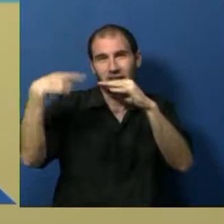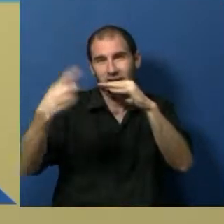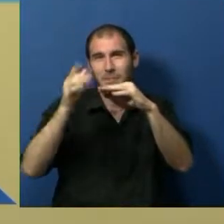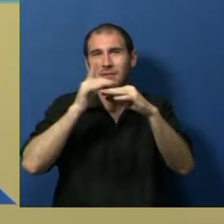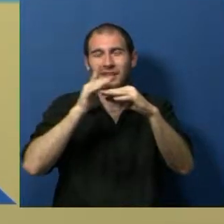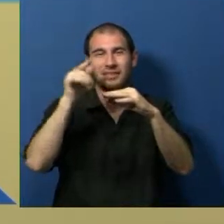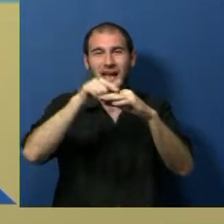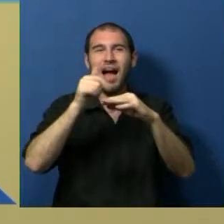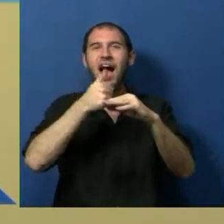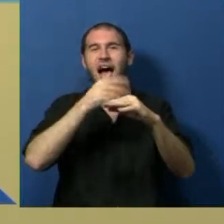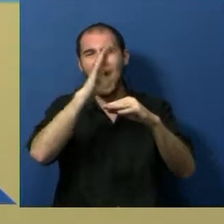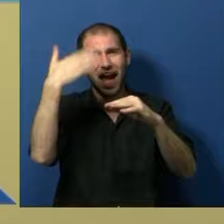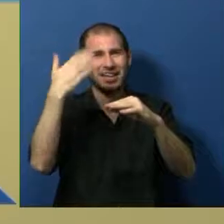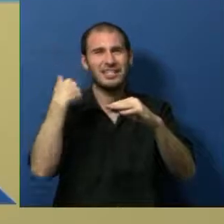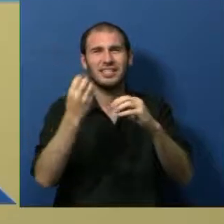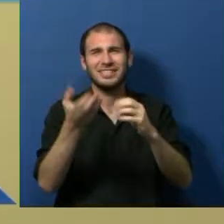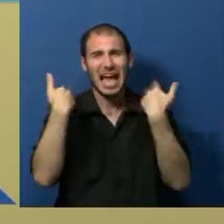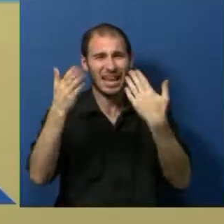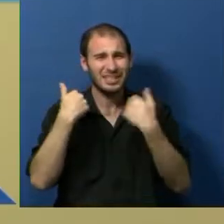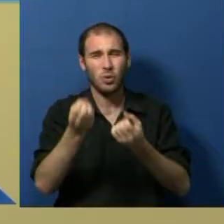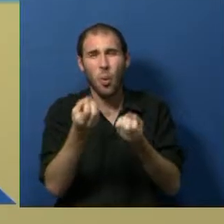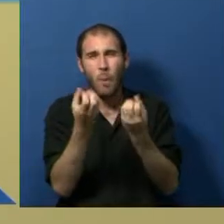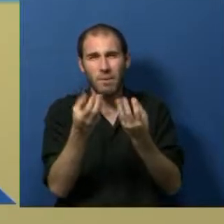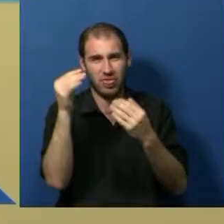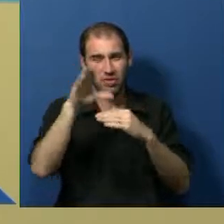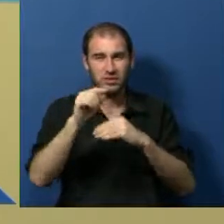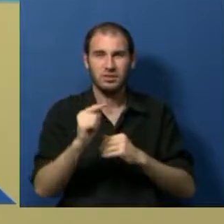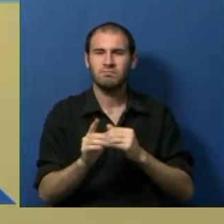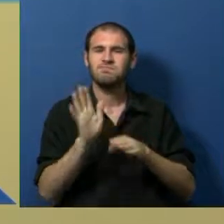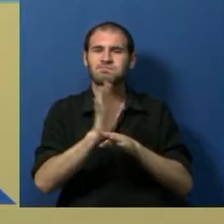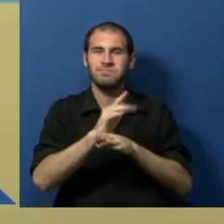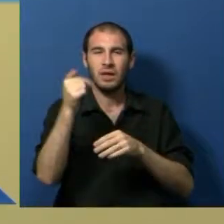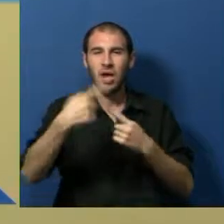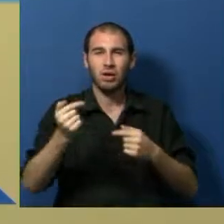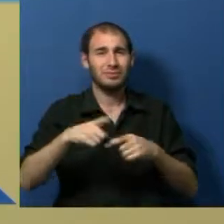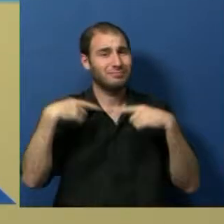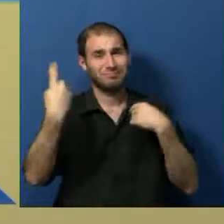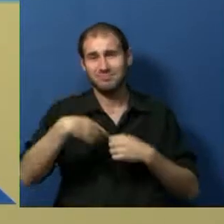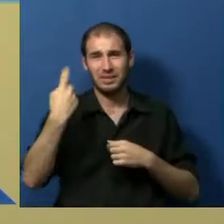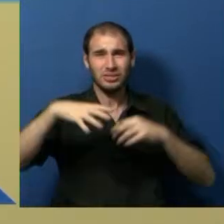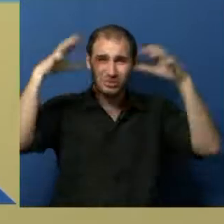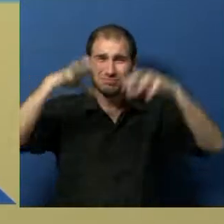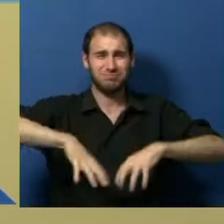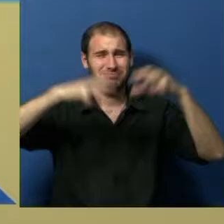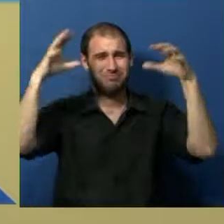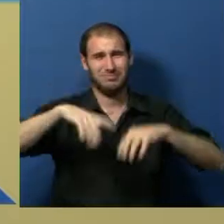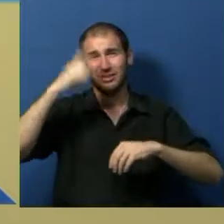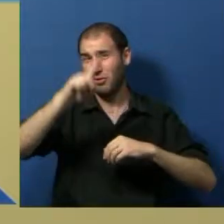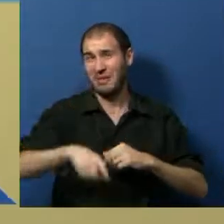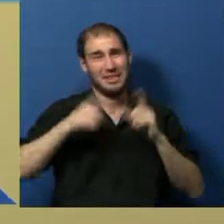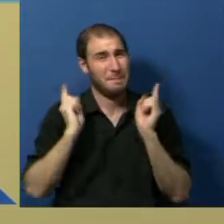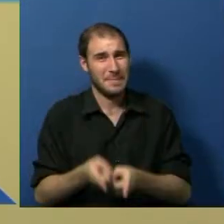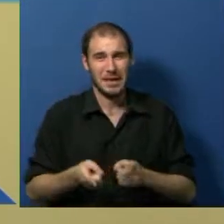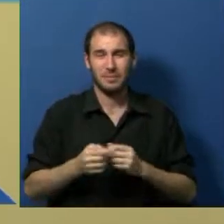de rampa de ese aire cálido y húmedo. Bien. Que genera situaciones de lluvias persistentes y tormentas